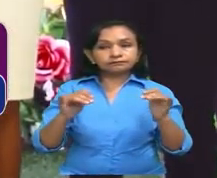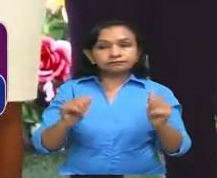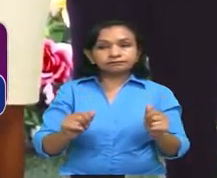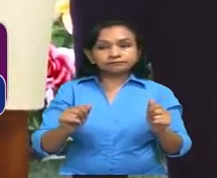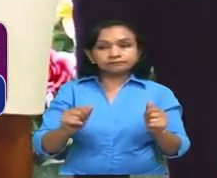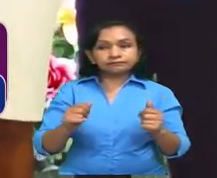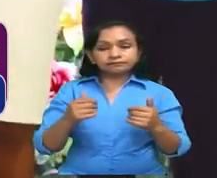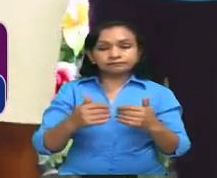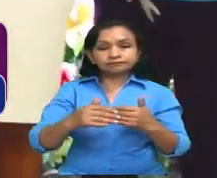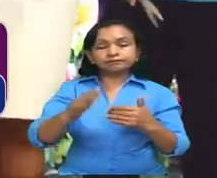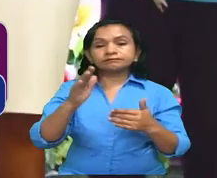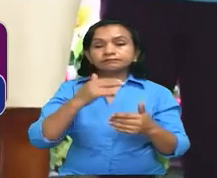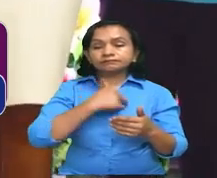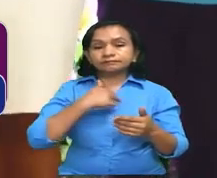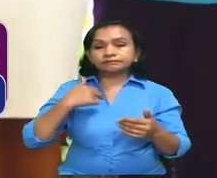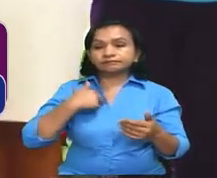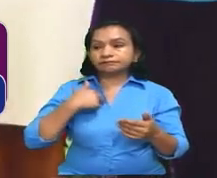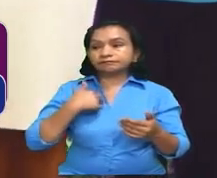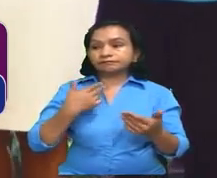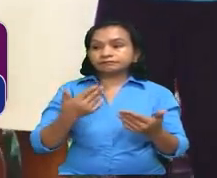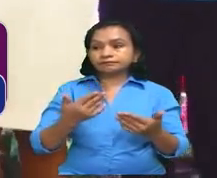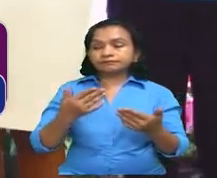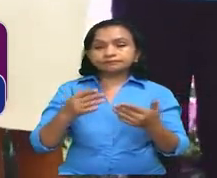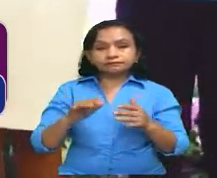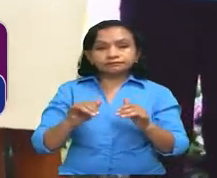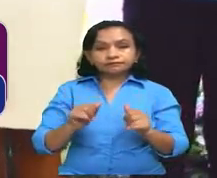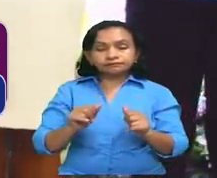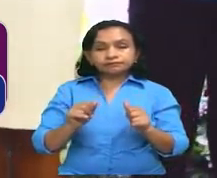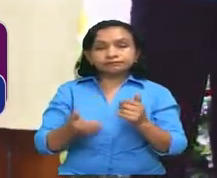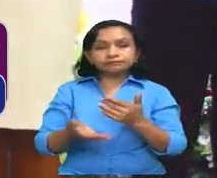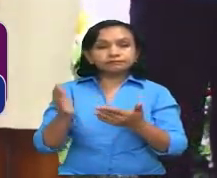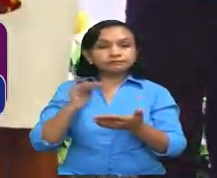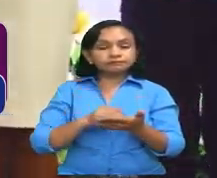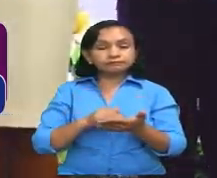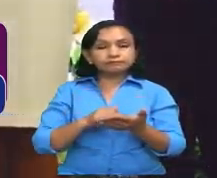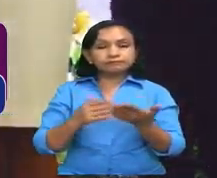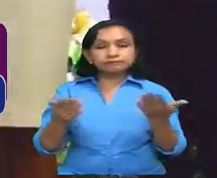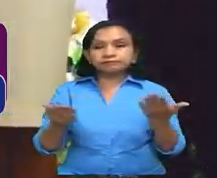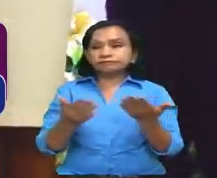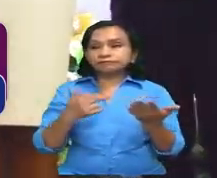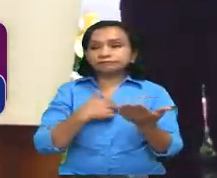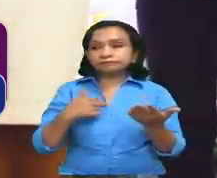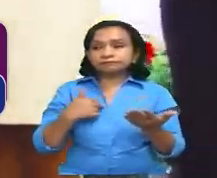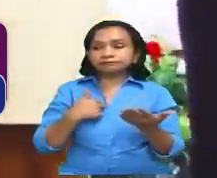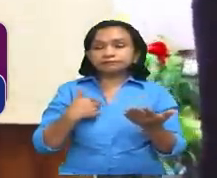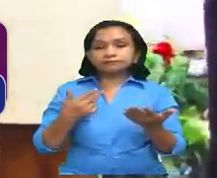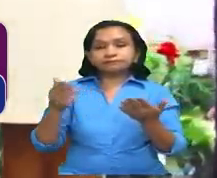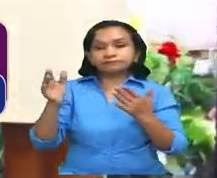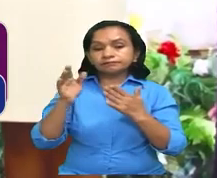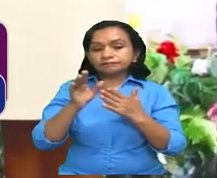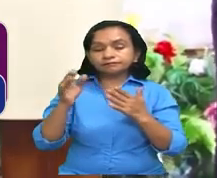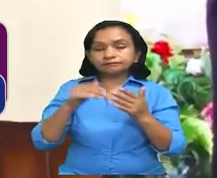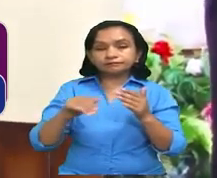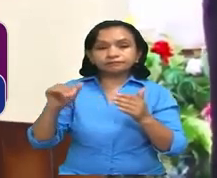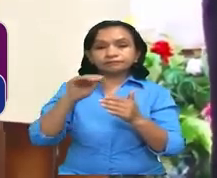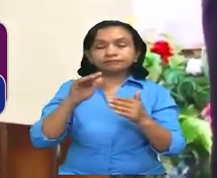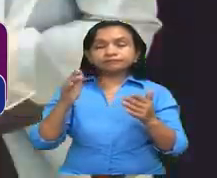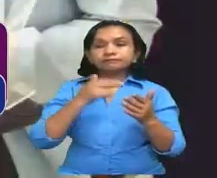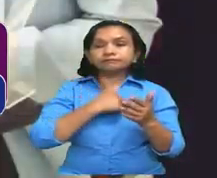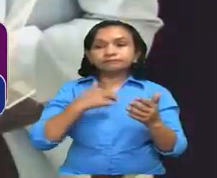se mejoraron las instalaciones, se hicieron áreas de cara al turista y a los cruceros que se reciben